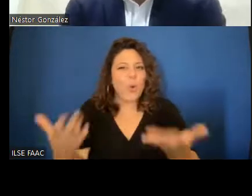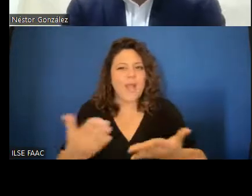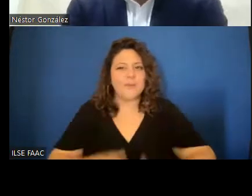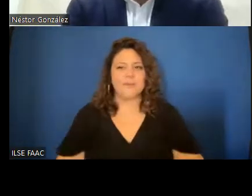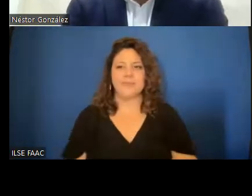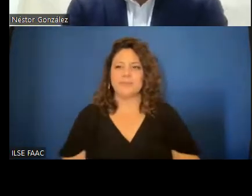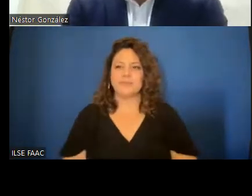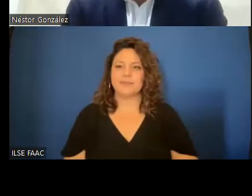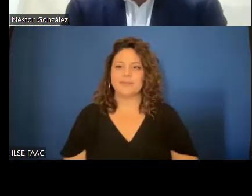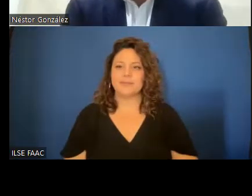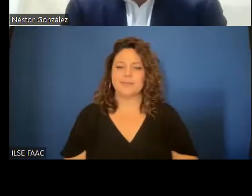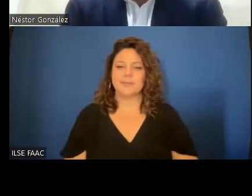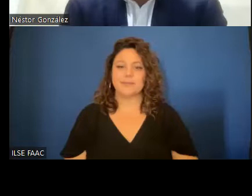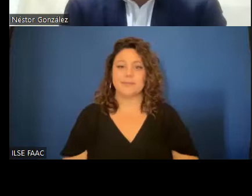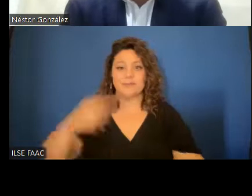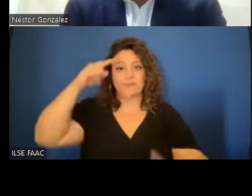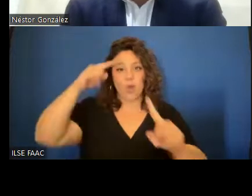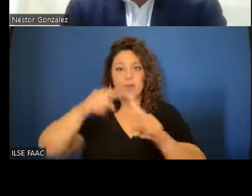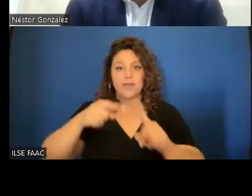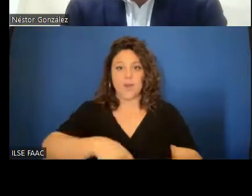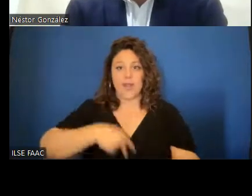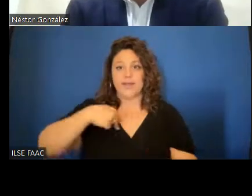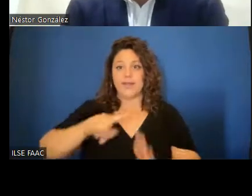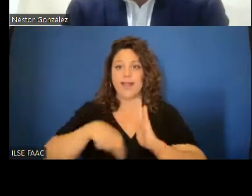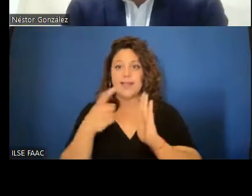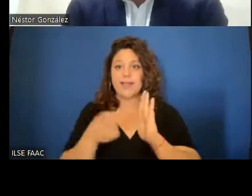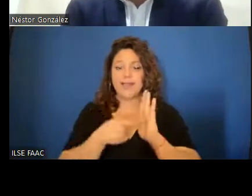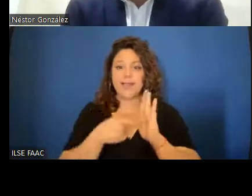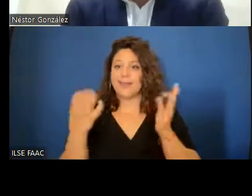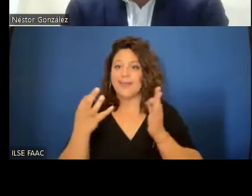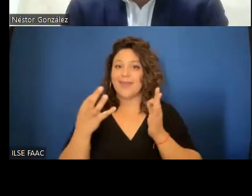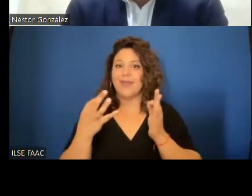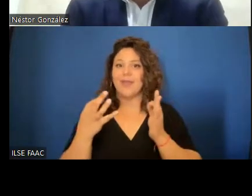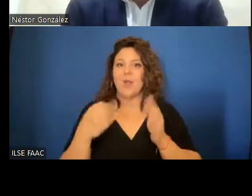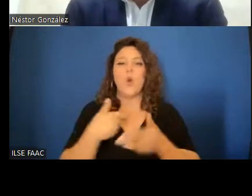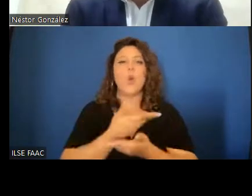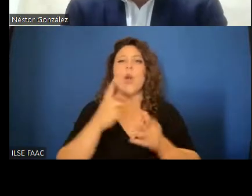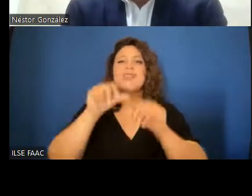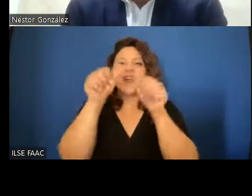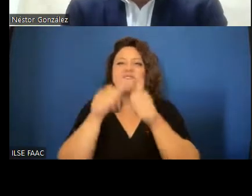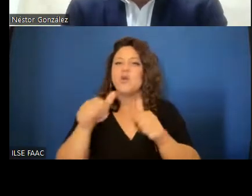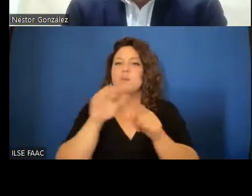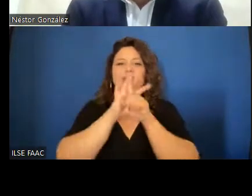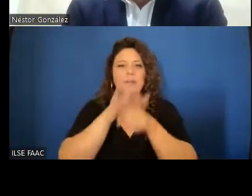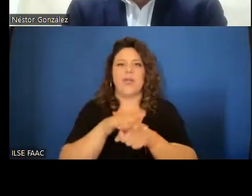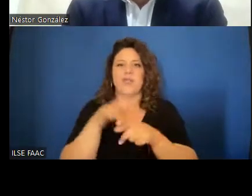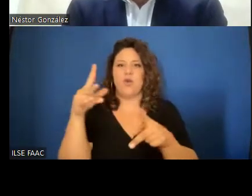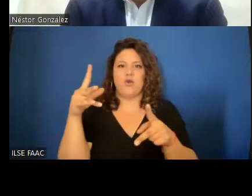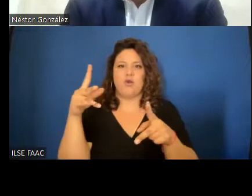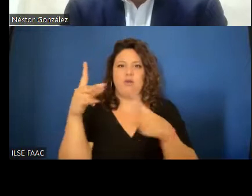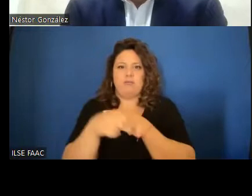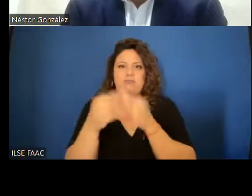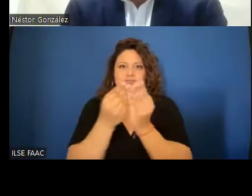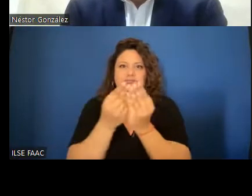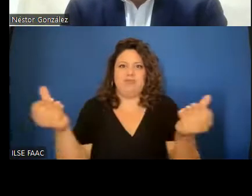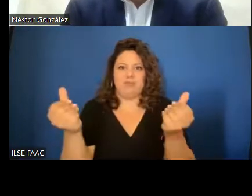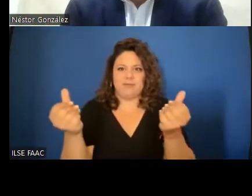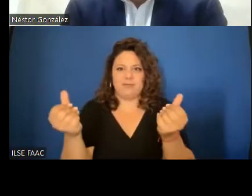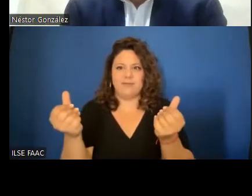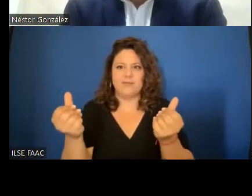los que puede estar justificada esa discriminación porque haya otra finalidad a proteger, otra finalidad